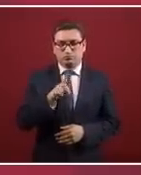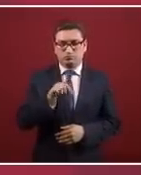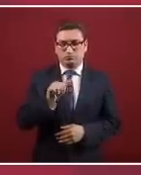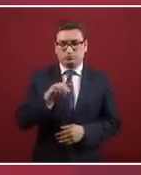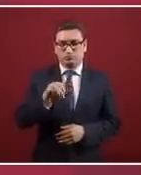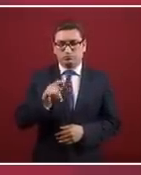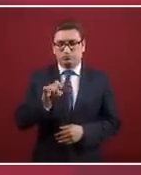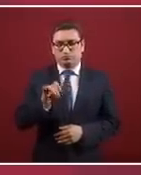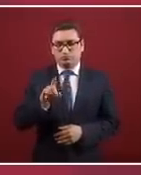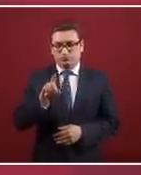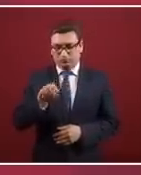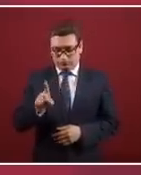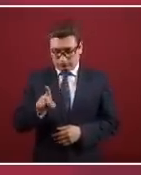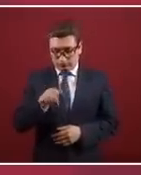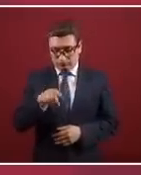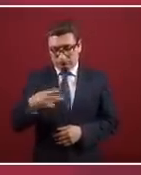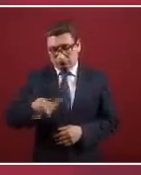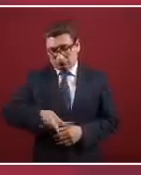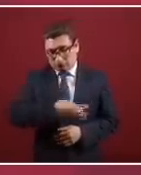que si era cierto